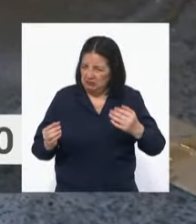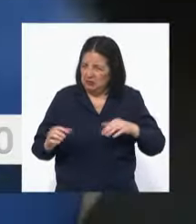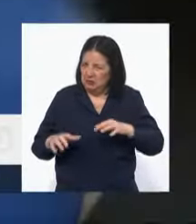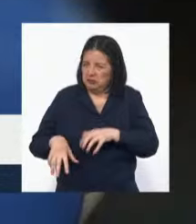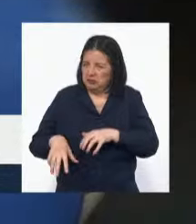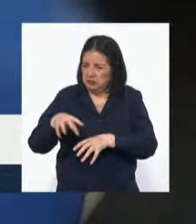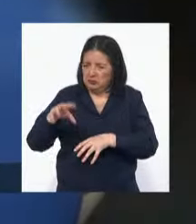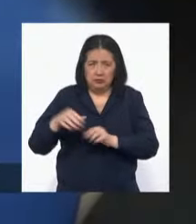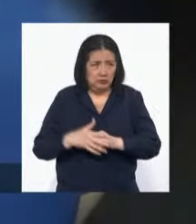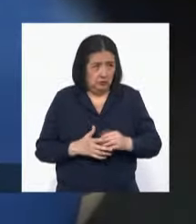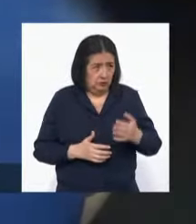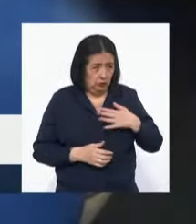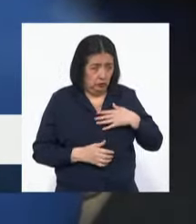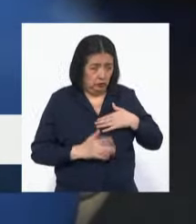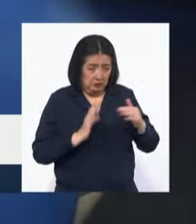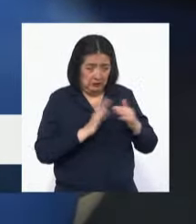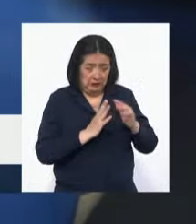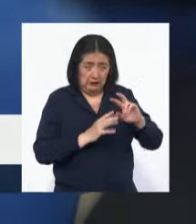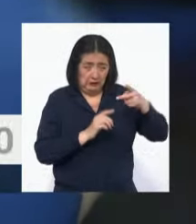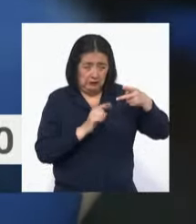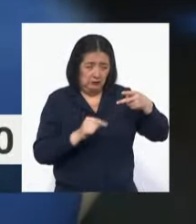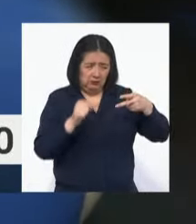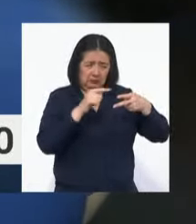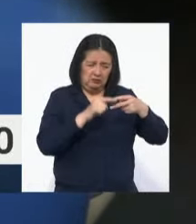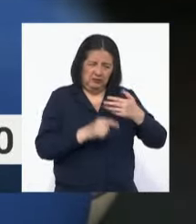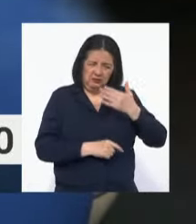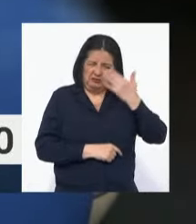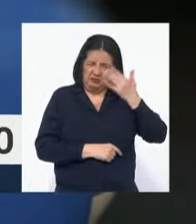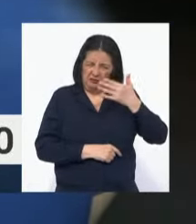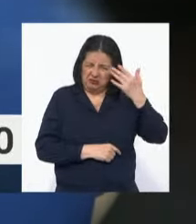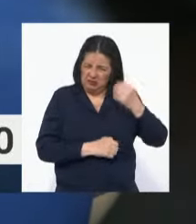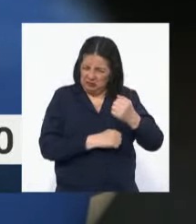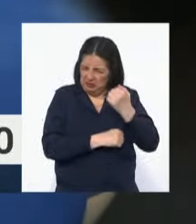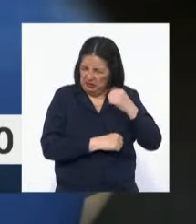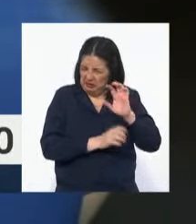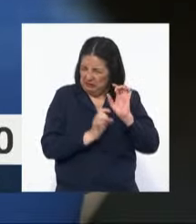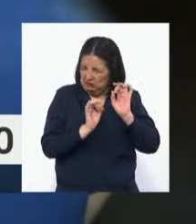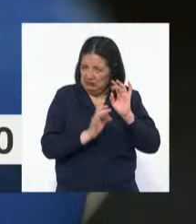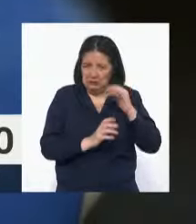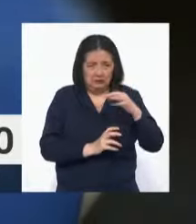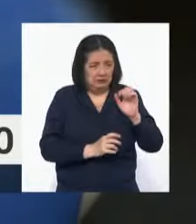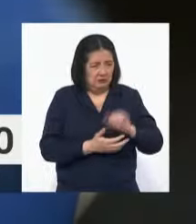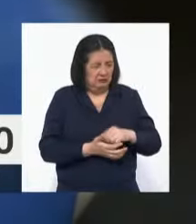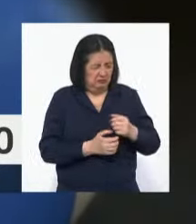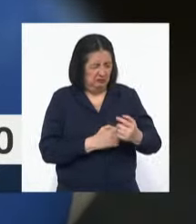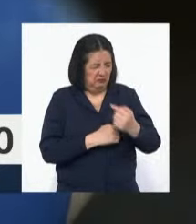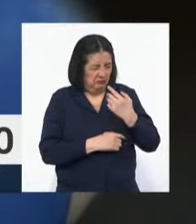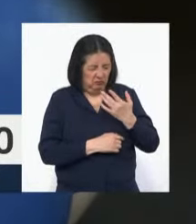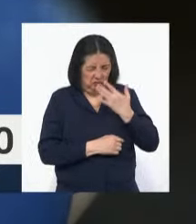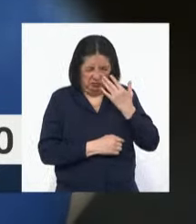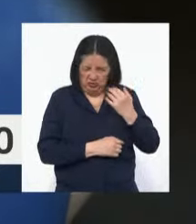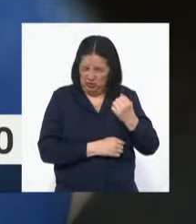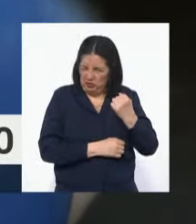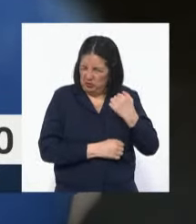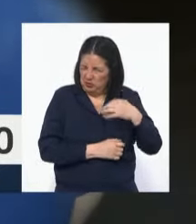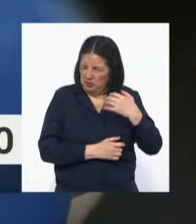humo. Y de mi segundo piso empezó a oler fuerte, un olor fuerte pero horrible, fuerte, fuerte, fuerte,